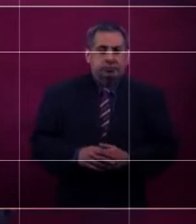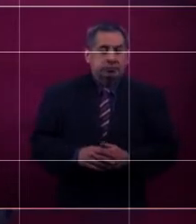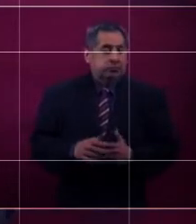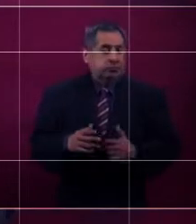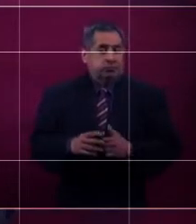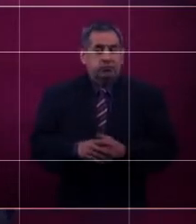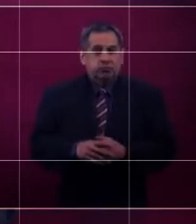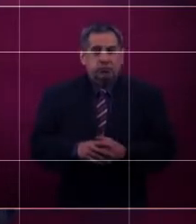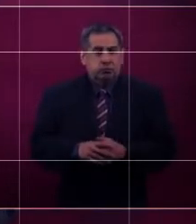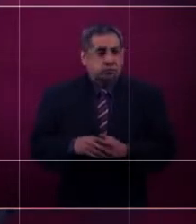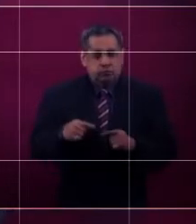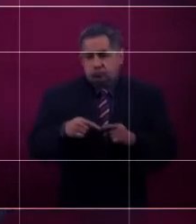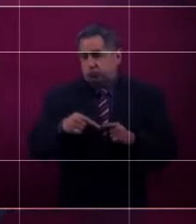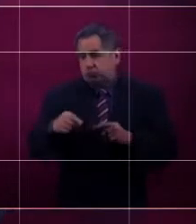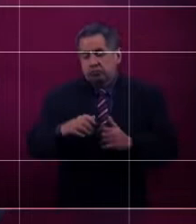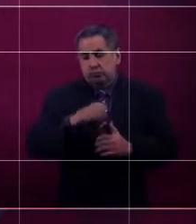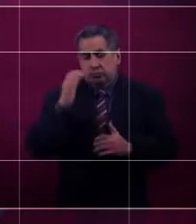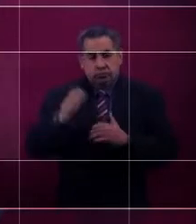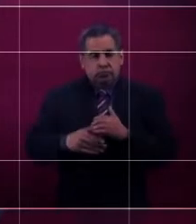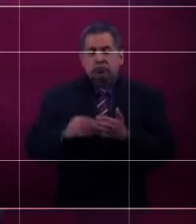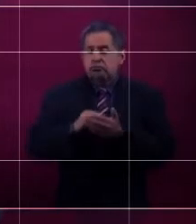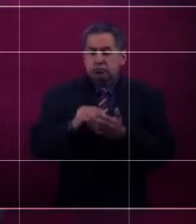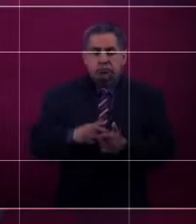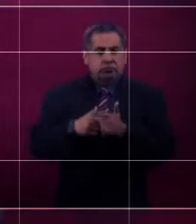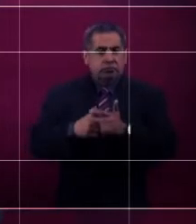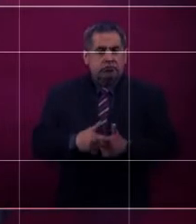hasta el final.